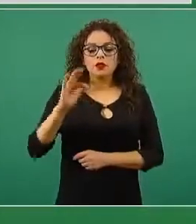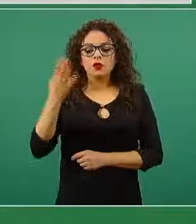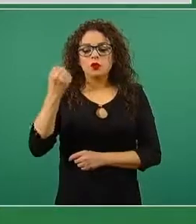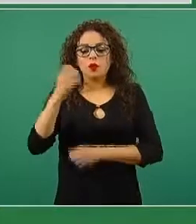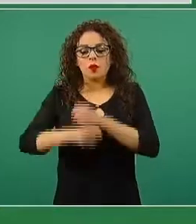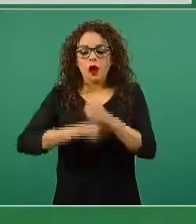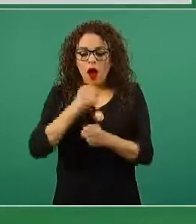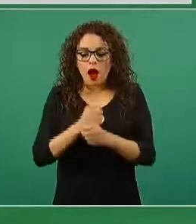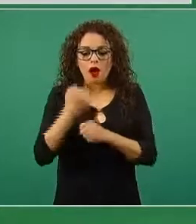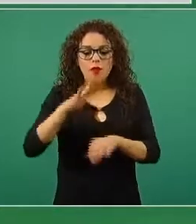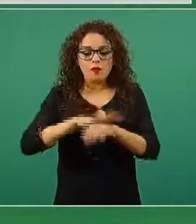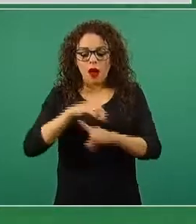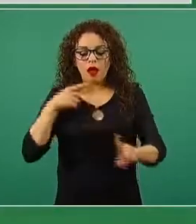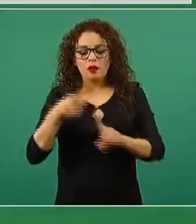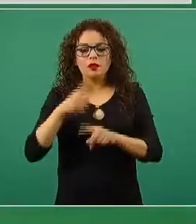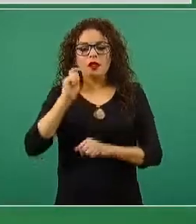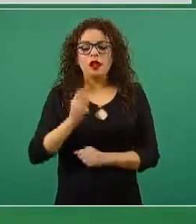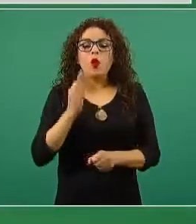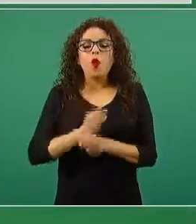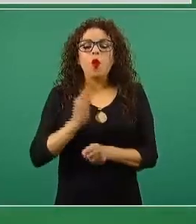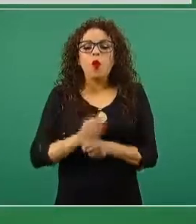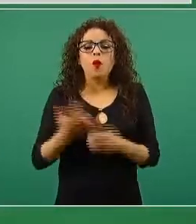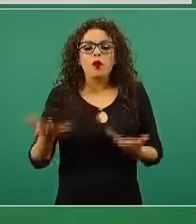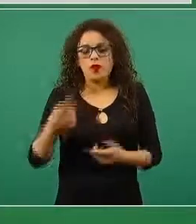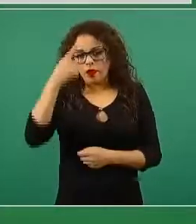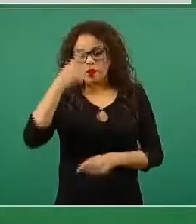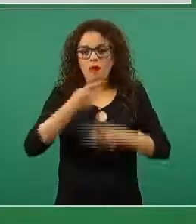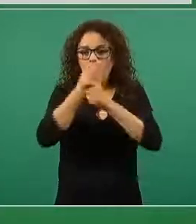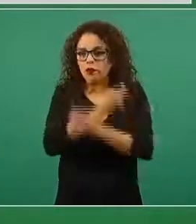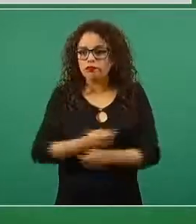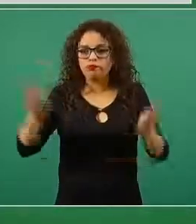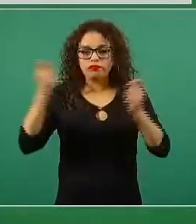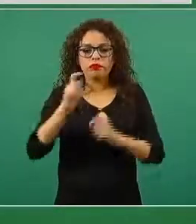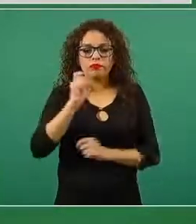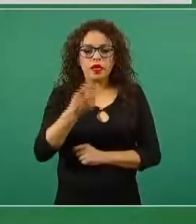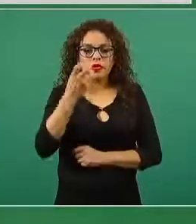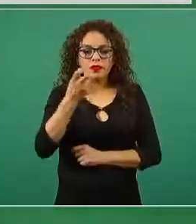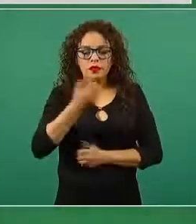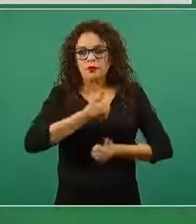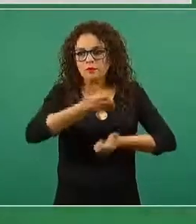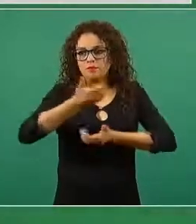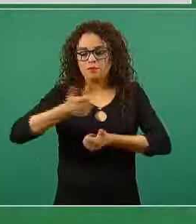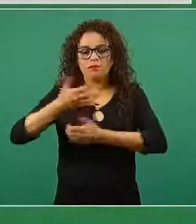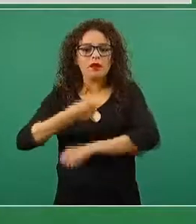y sobre todo el panorama actual de producción y distribución?